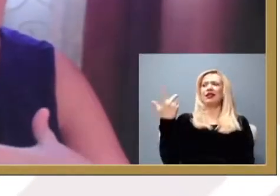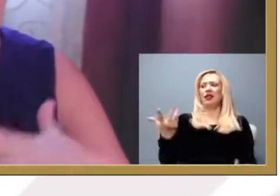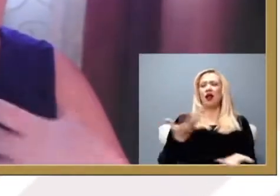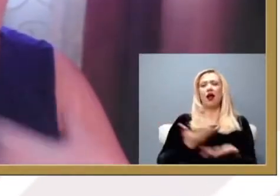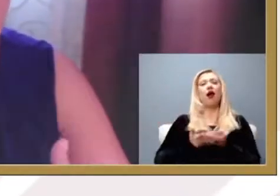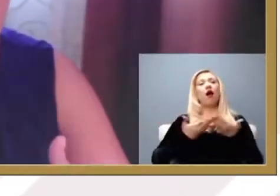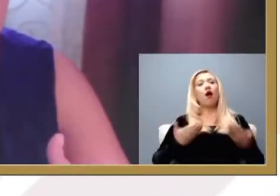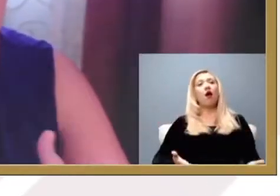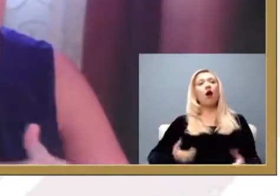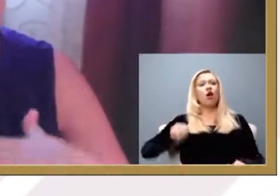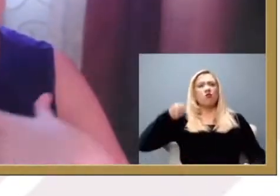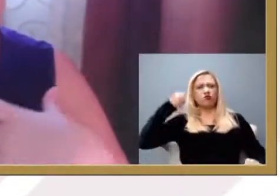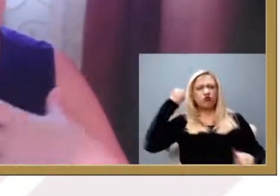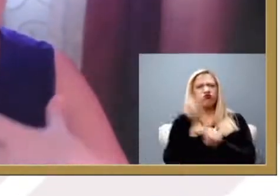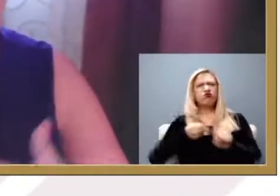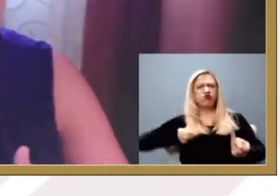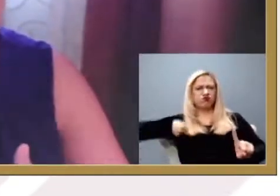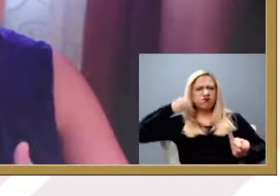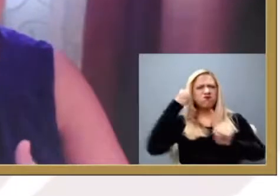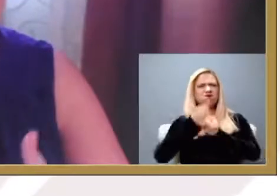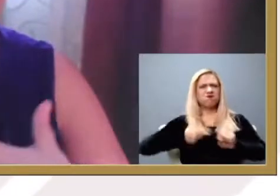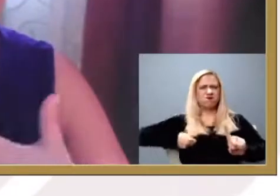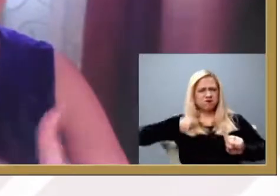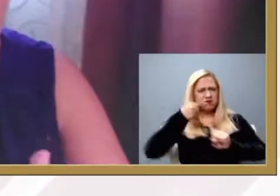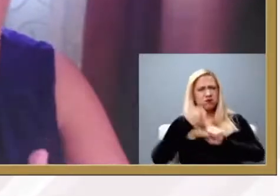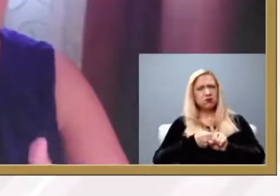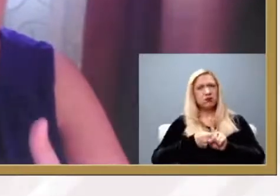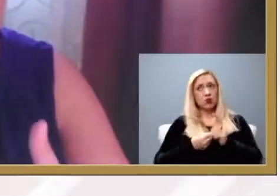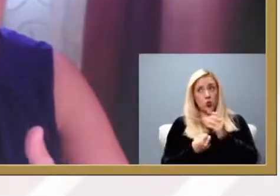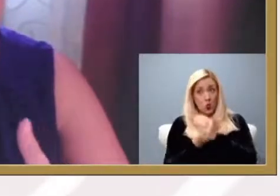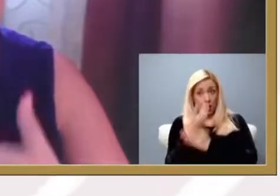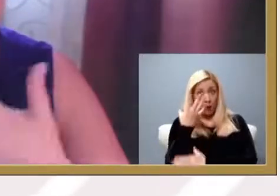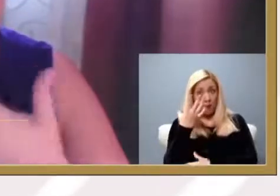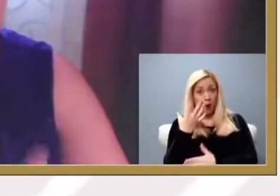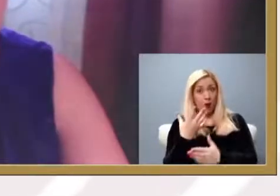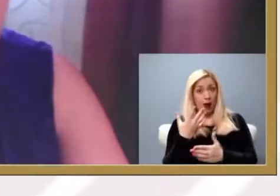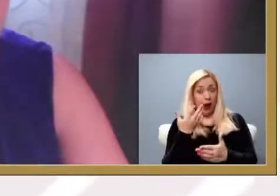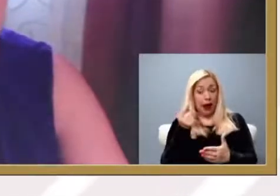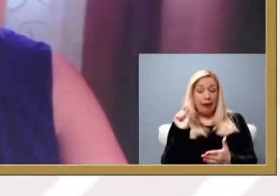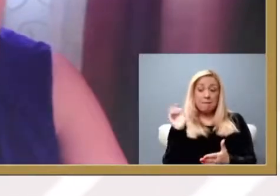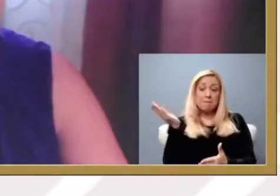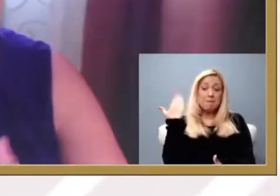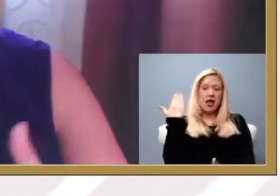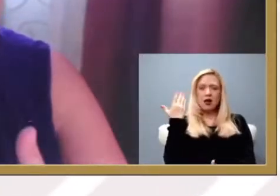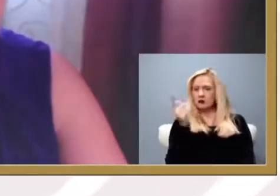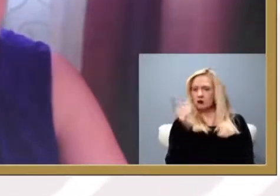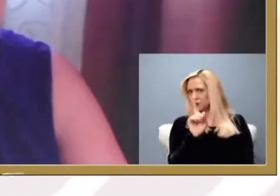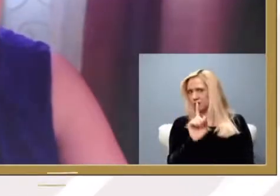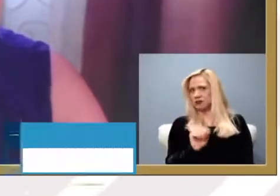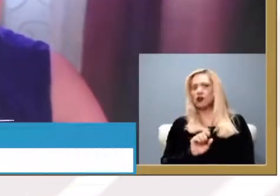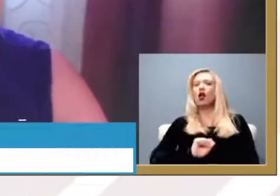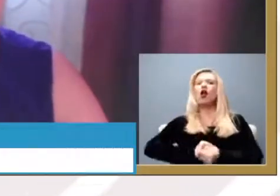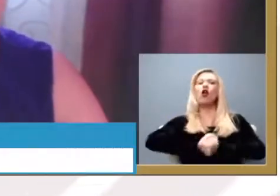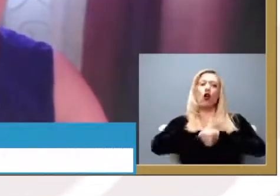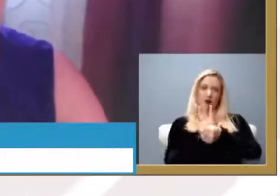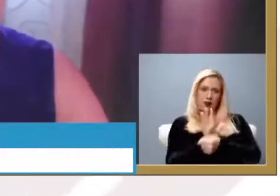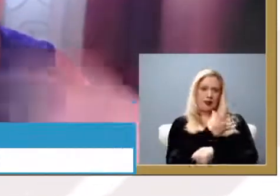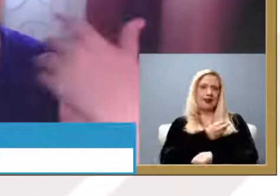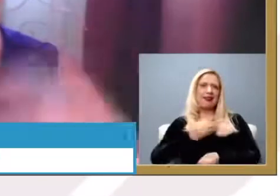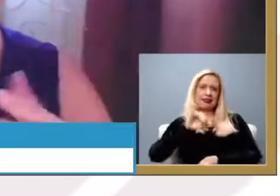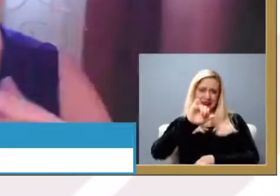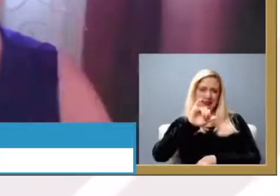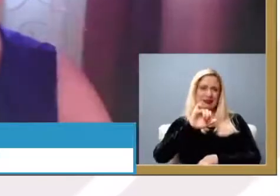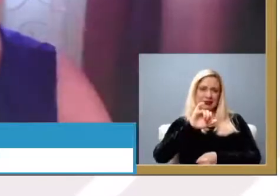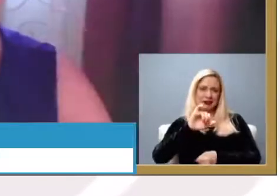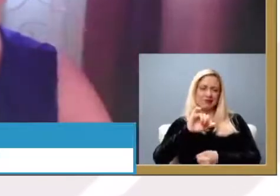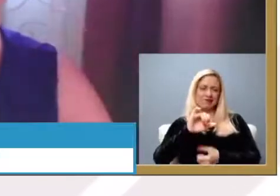estamos luchando, por lo que hoy estamos trabajando, no es algo nuevo ni novedoso, está exacerbado por el COVID, es cierto, en el tema de la salud, pero es un